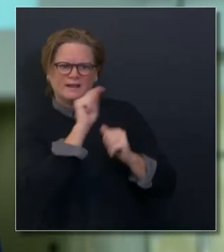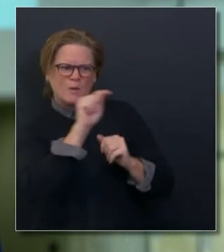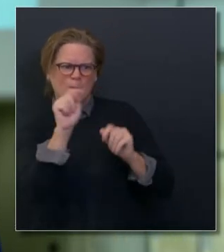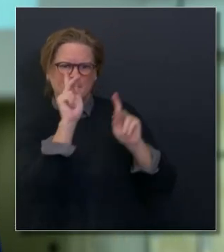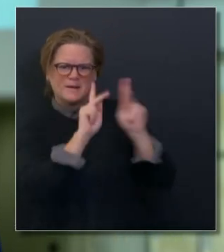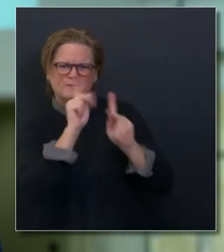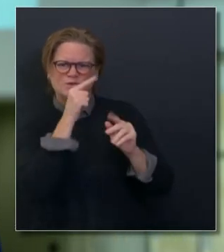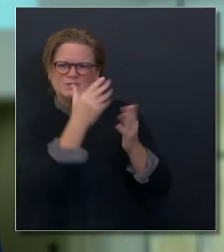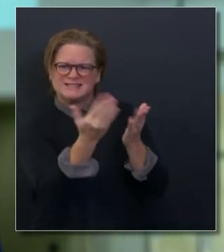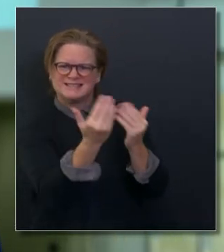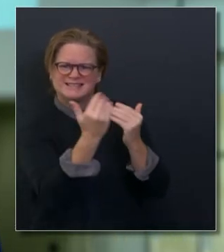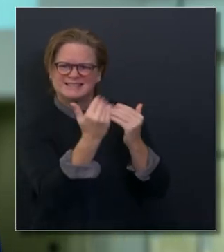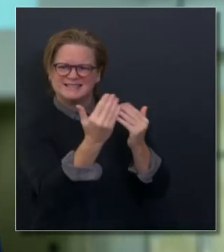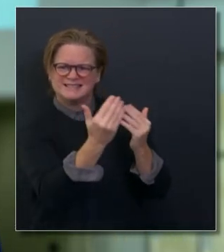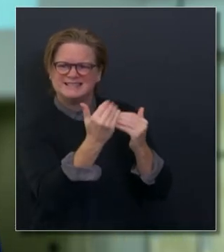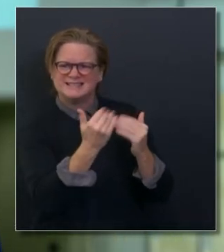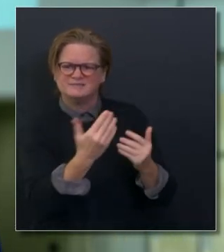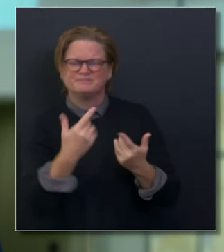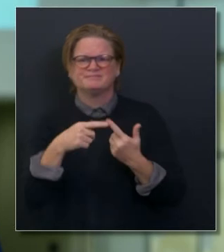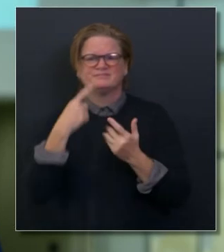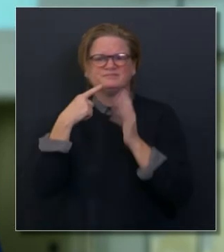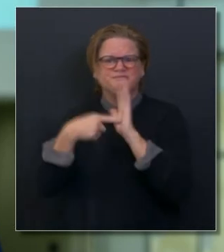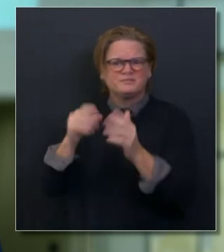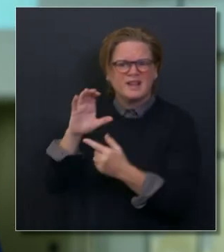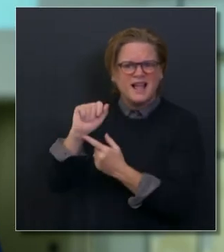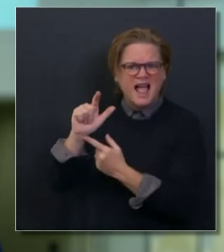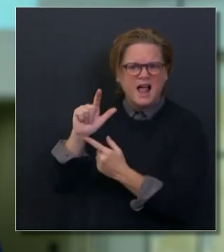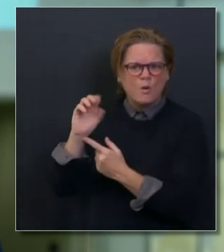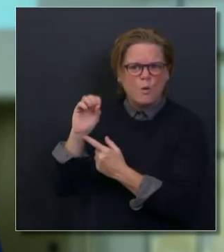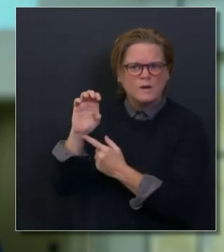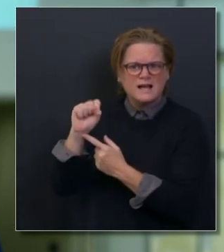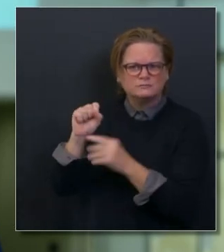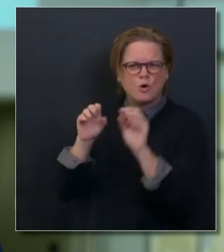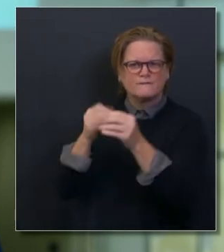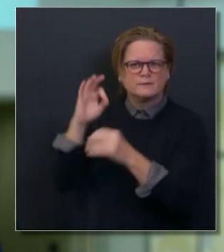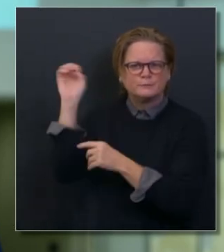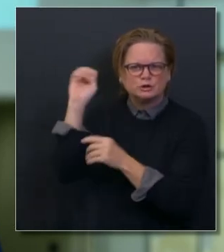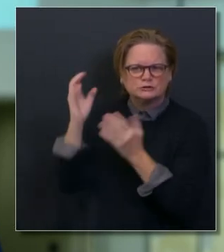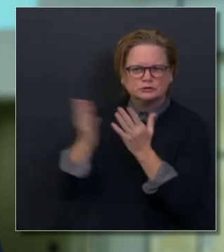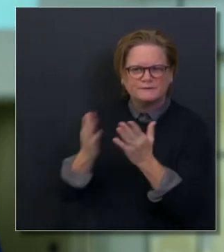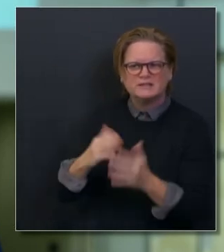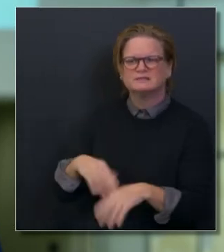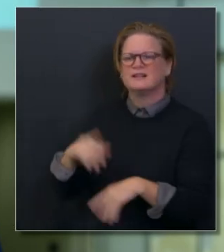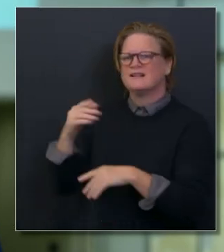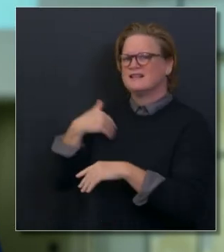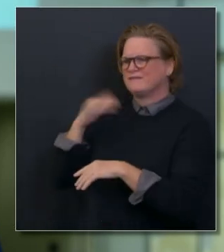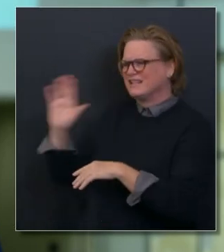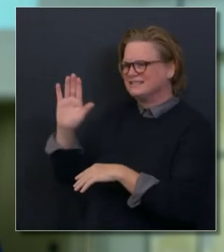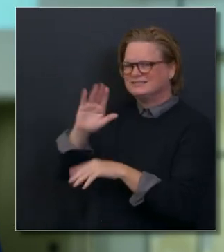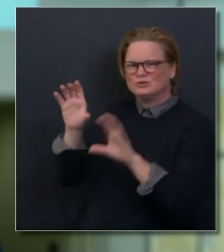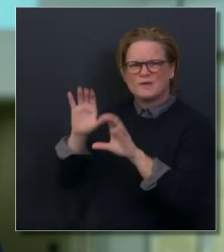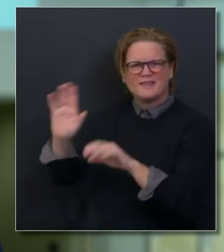estado. Todo lo que hace CalES y las operaciones Governor